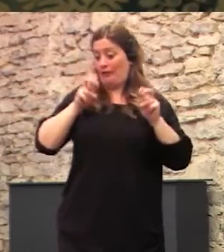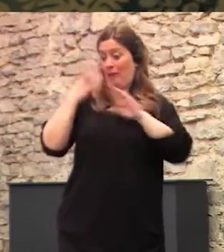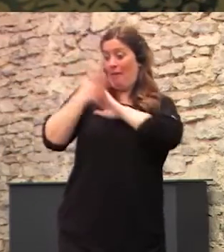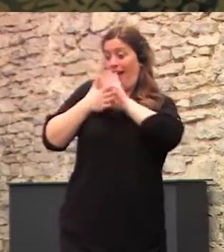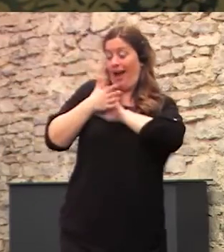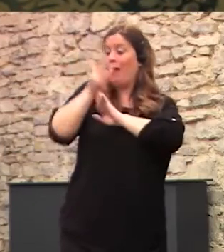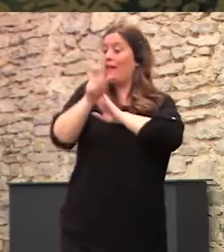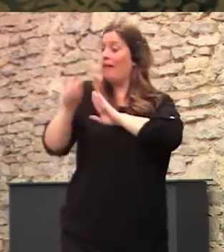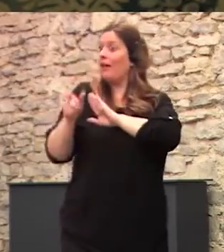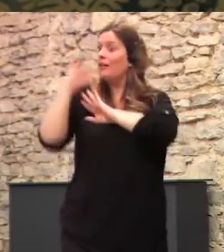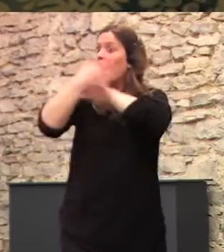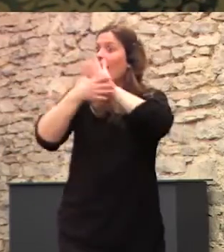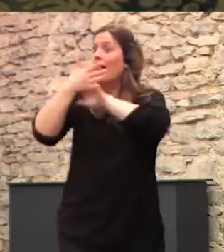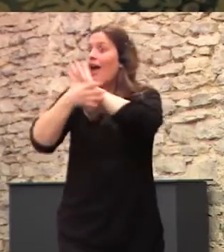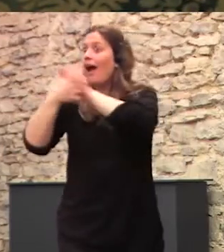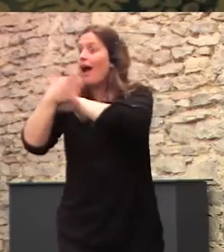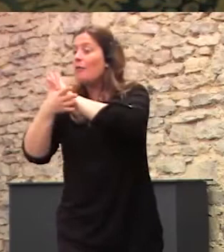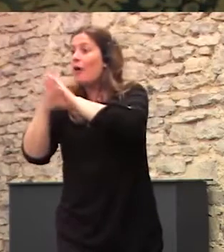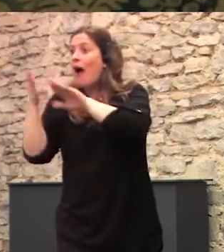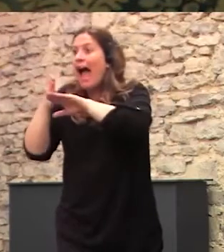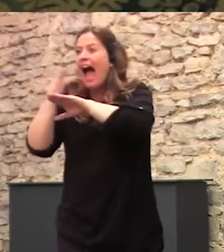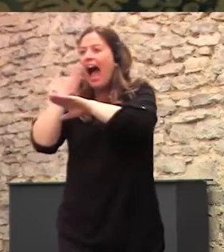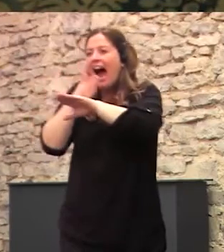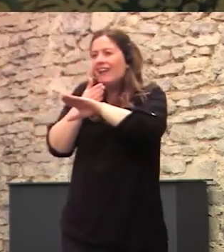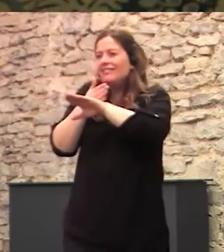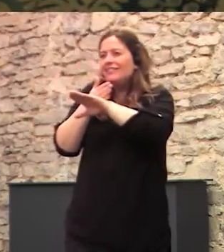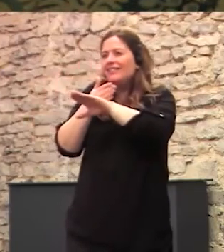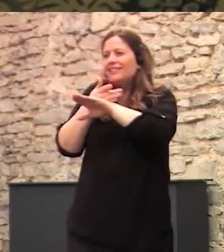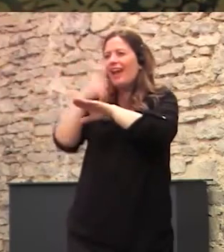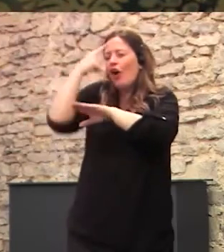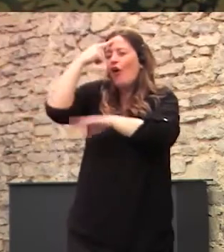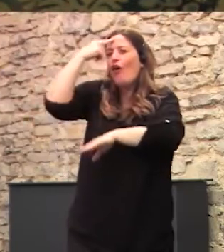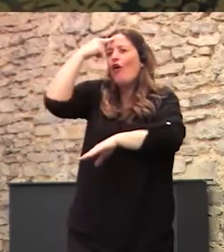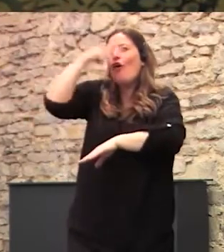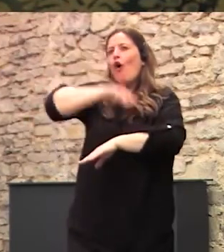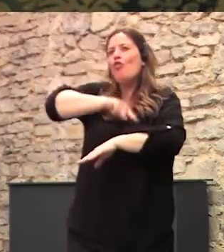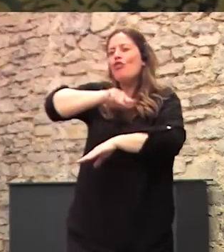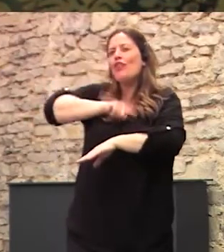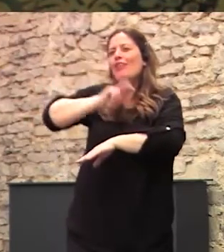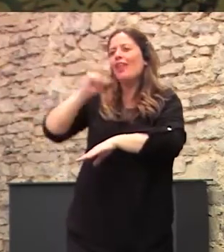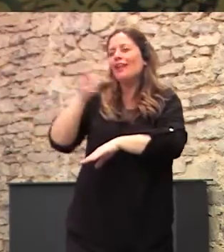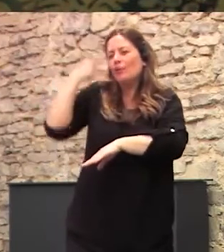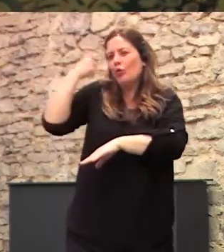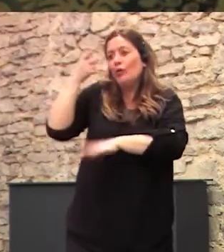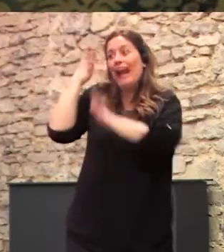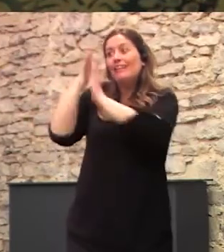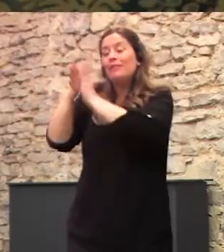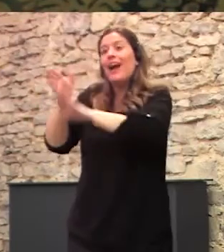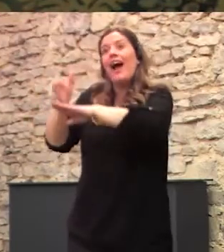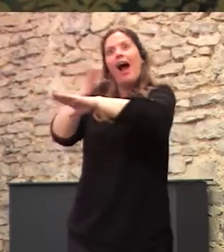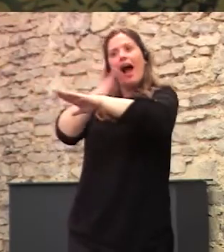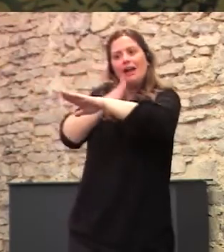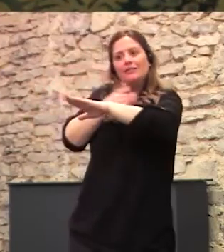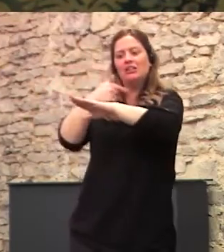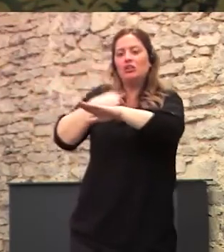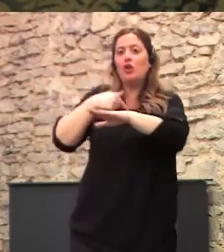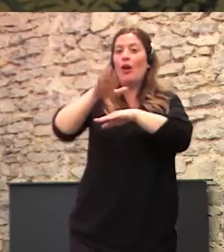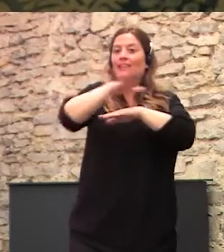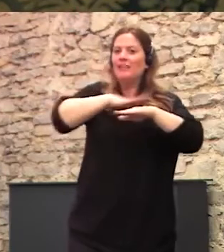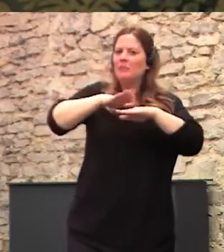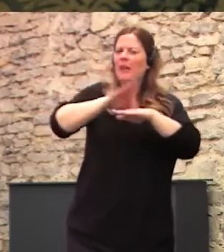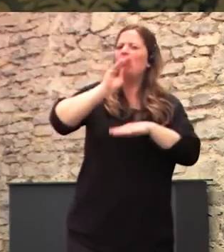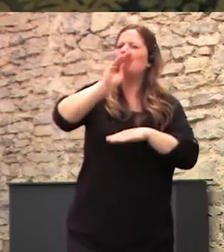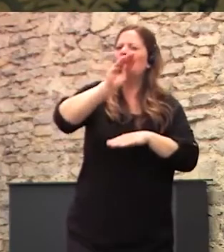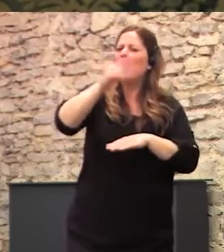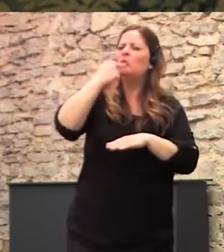de hablarles un poco de qué quiere decir esta conciencia intercultural, les pregunto en espacios, les digo, ¿me